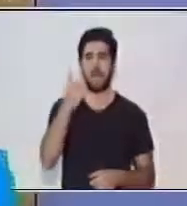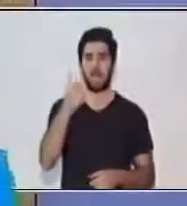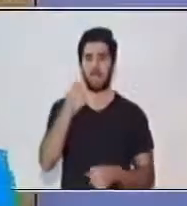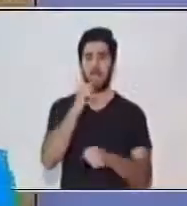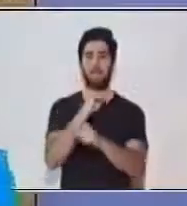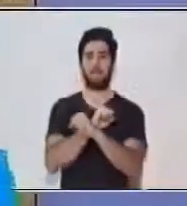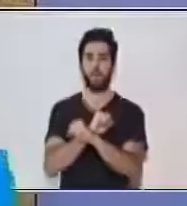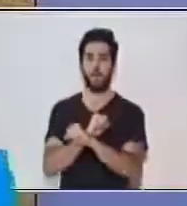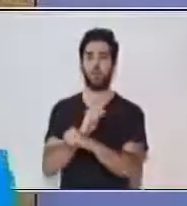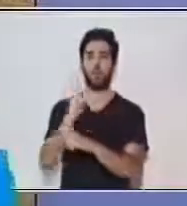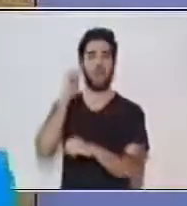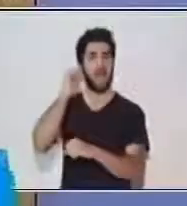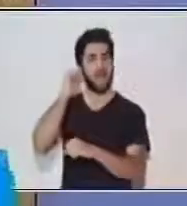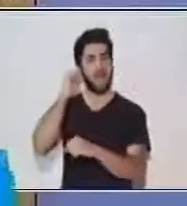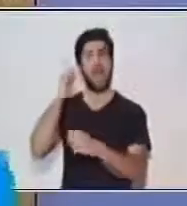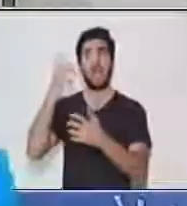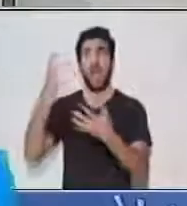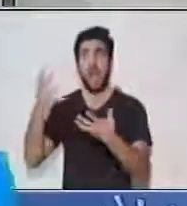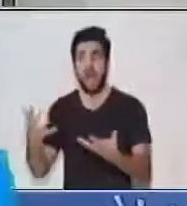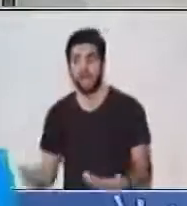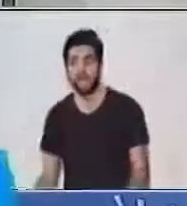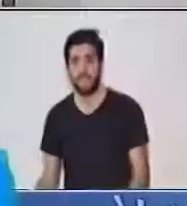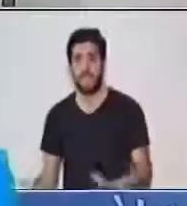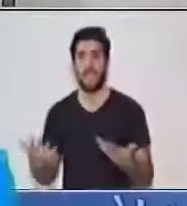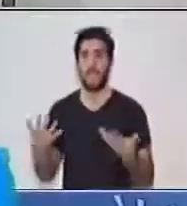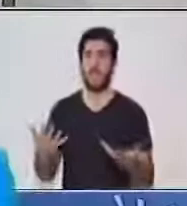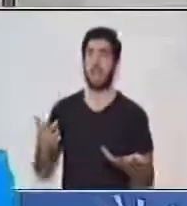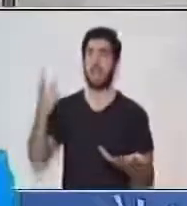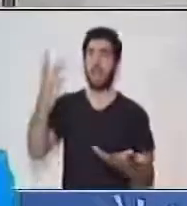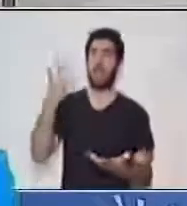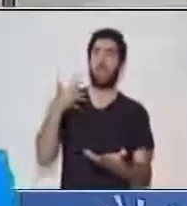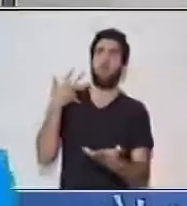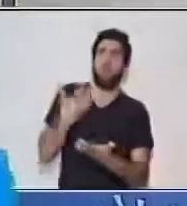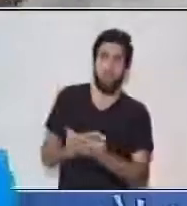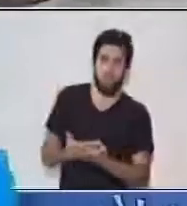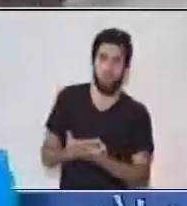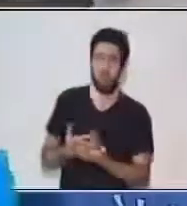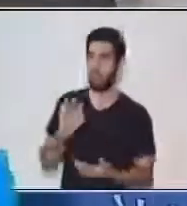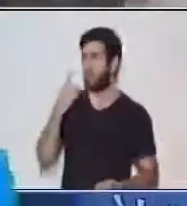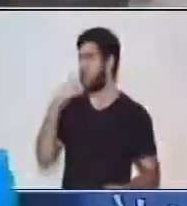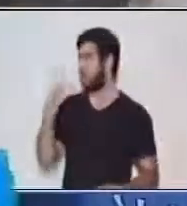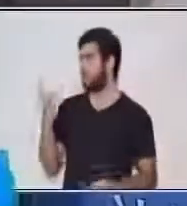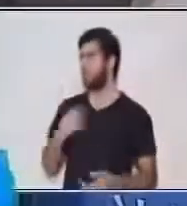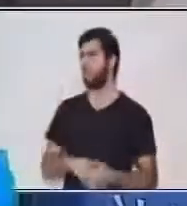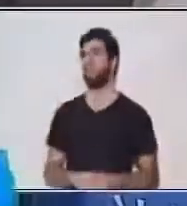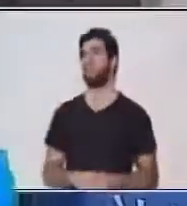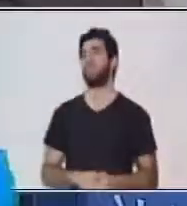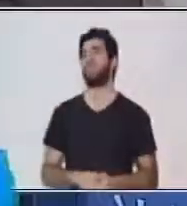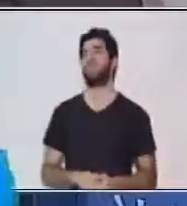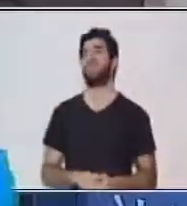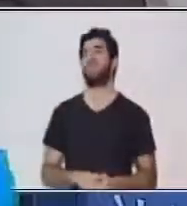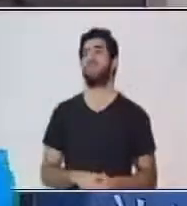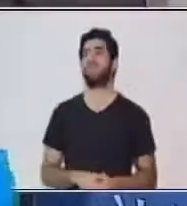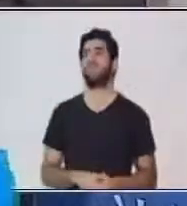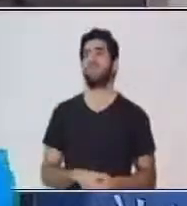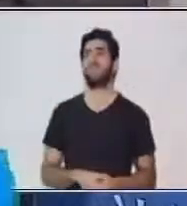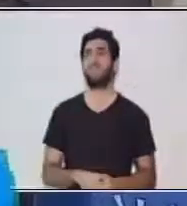porque no la conocemos. Pero la gravedad que afecta en este planeta sí la conocemos. Es